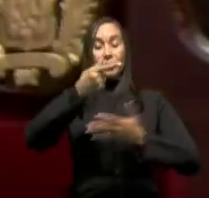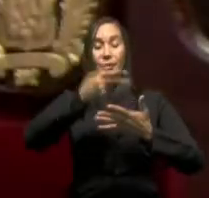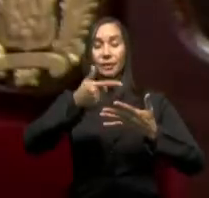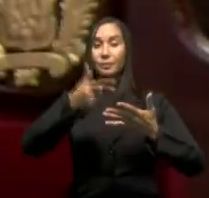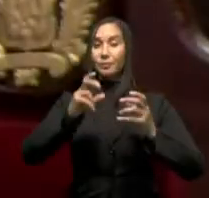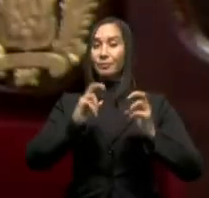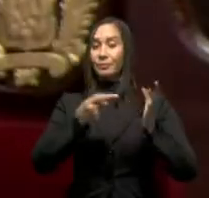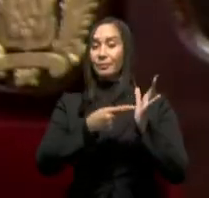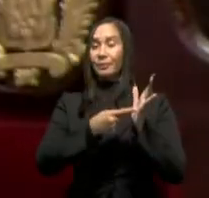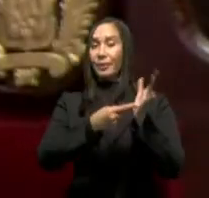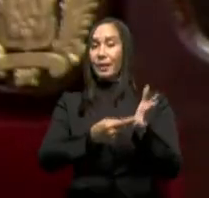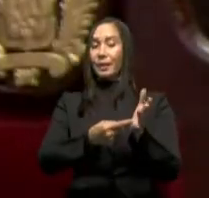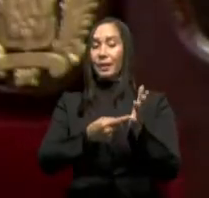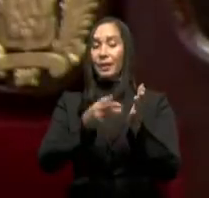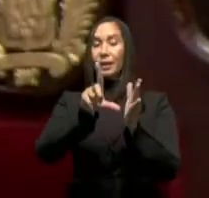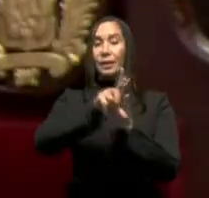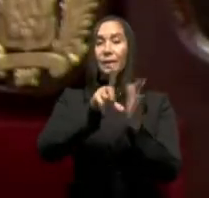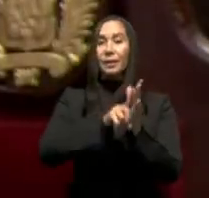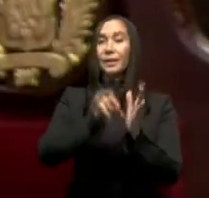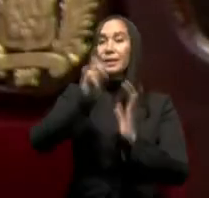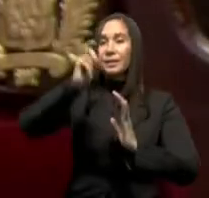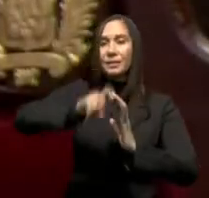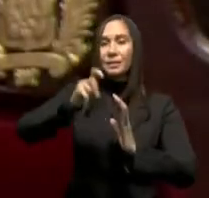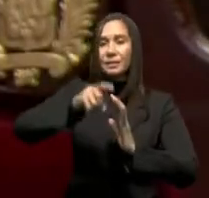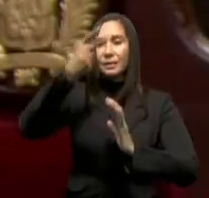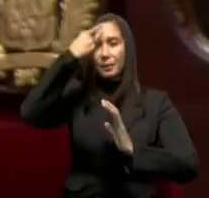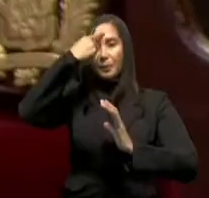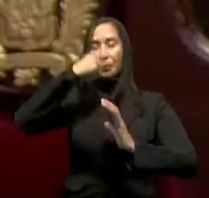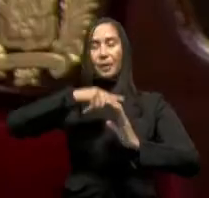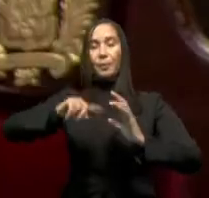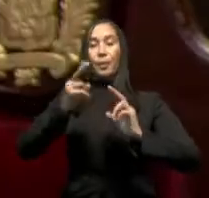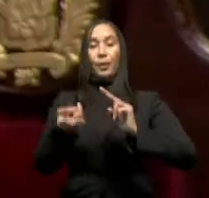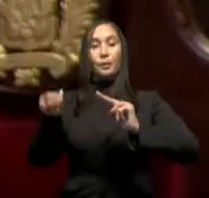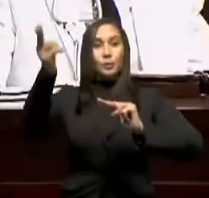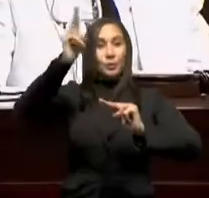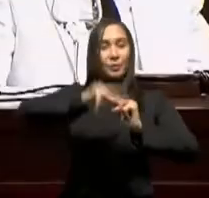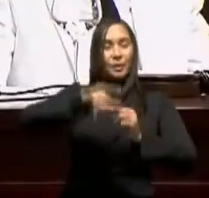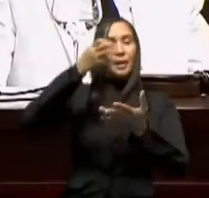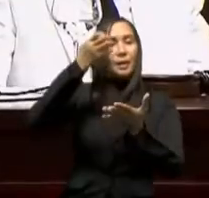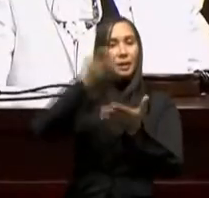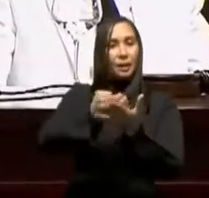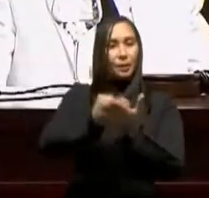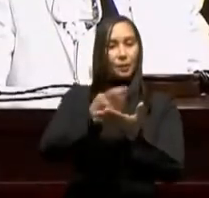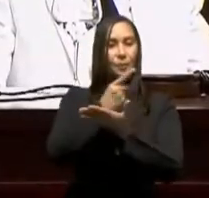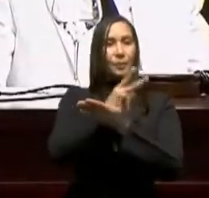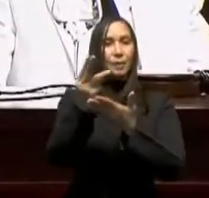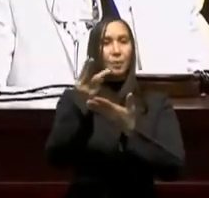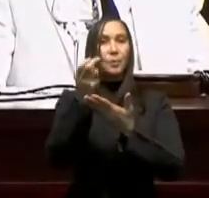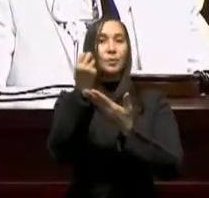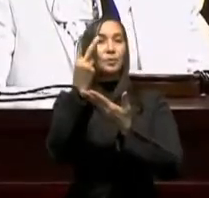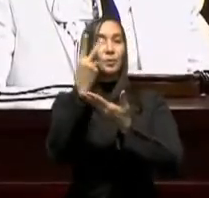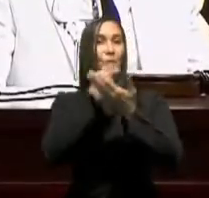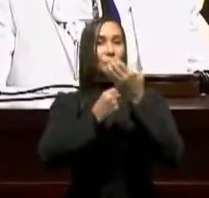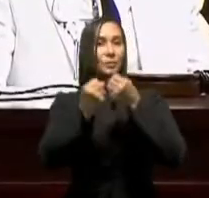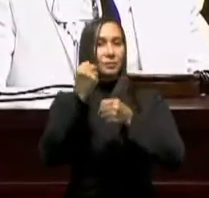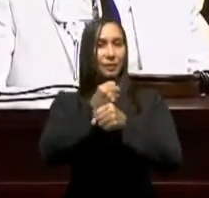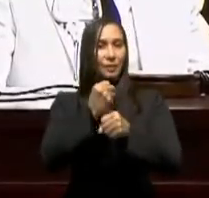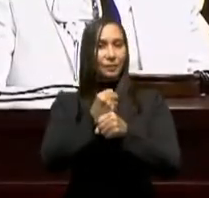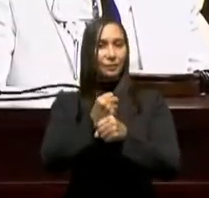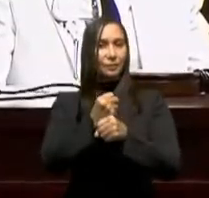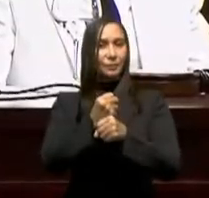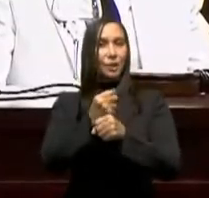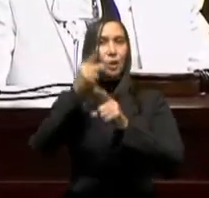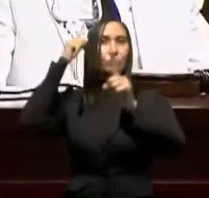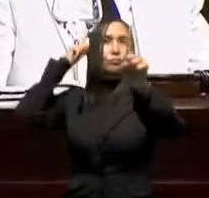óptimas y la agenda de reformas necesarias para poder duplicar su economía en los próximos 12 años. Y